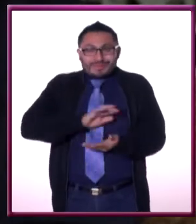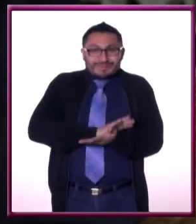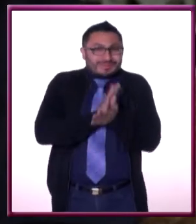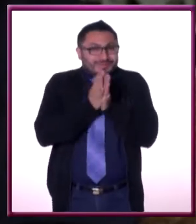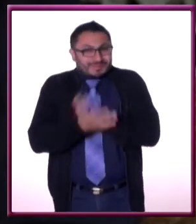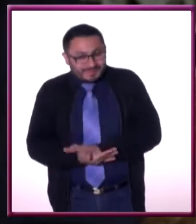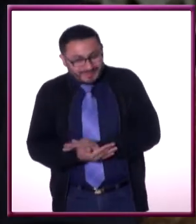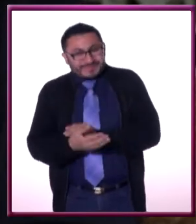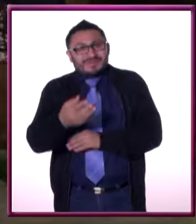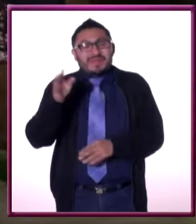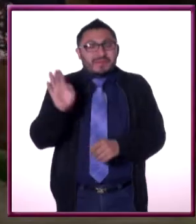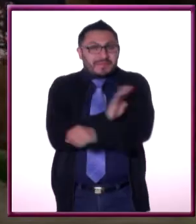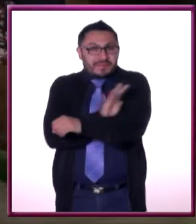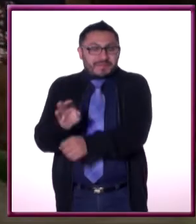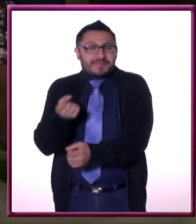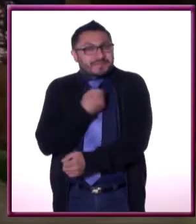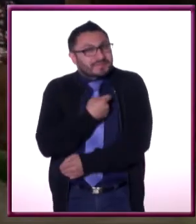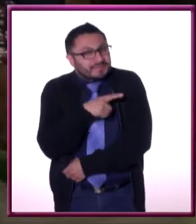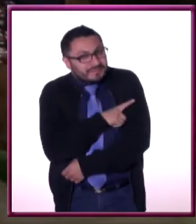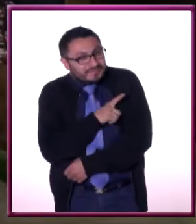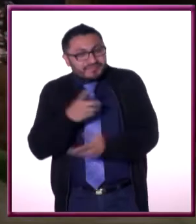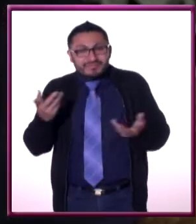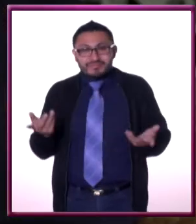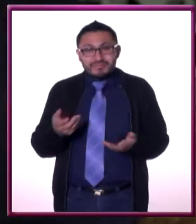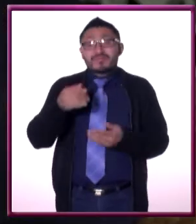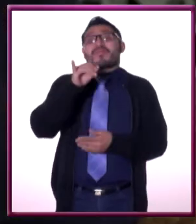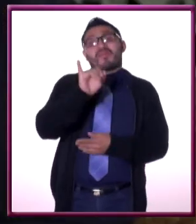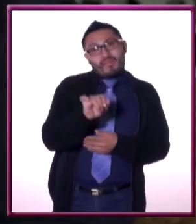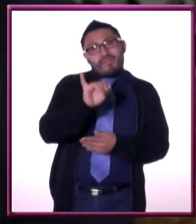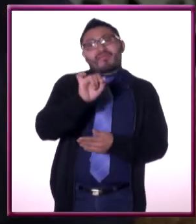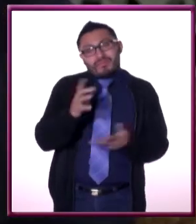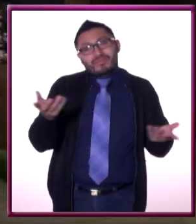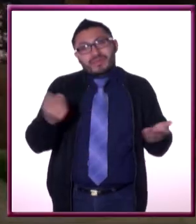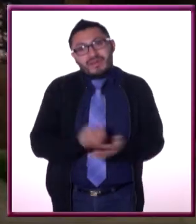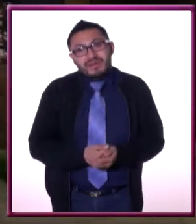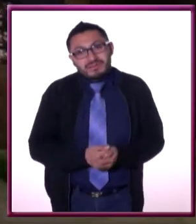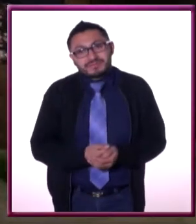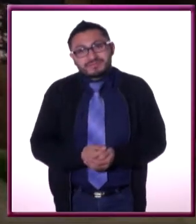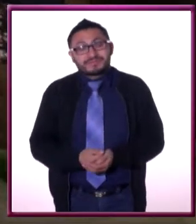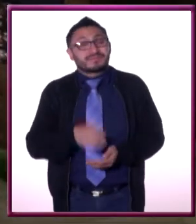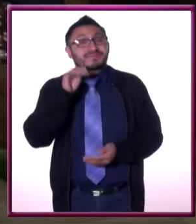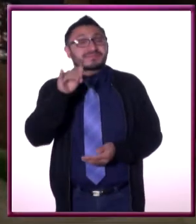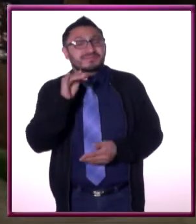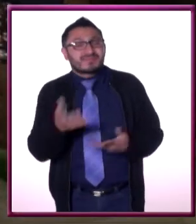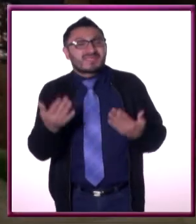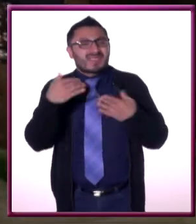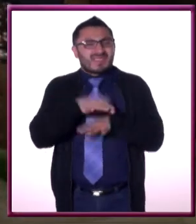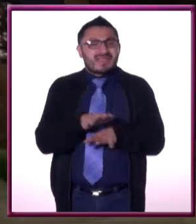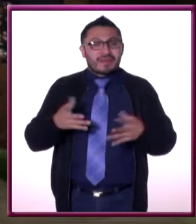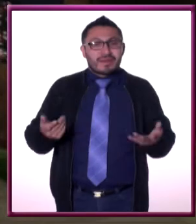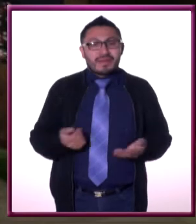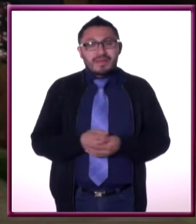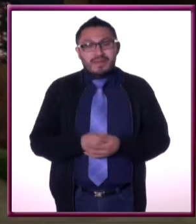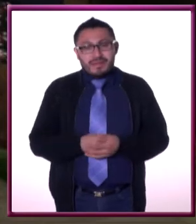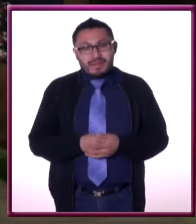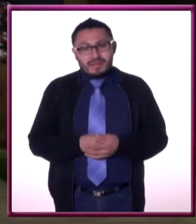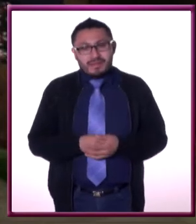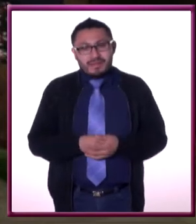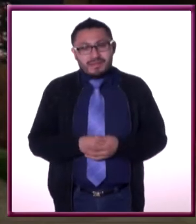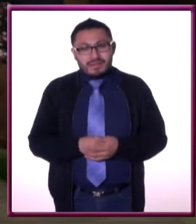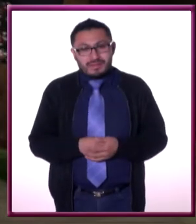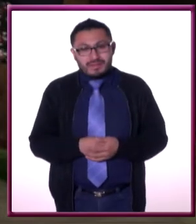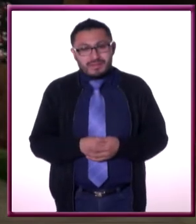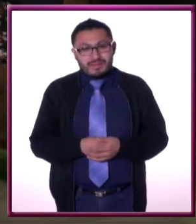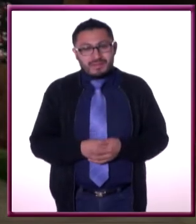estos compuestos que son benéficos para la salud. Tengamos una buena salud. Pues sí, sí. Oigan, hablar un poco también de